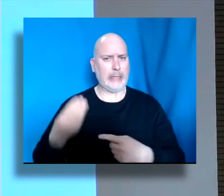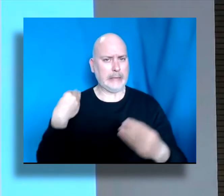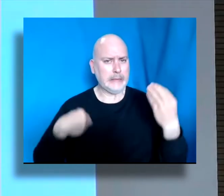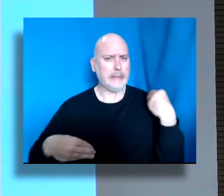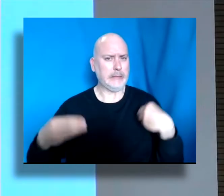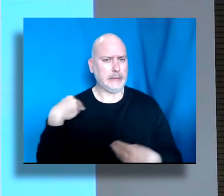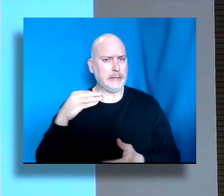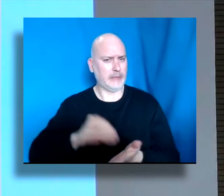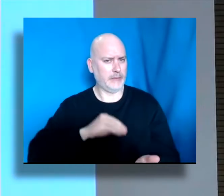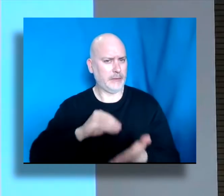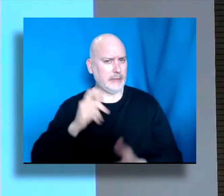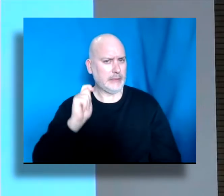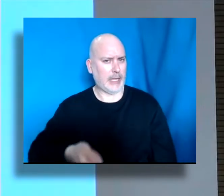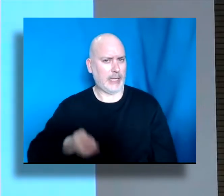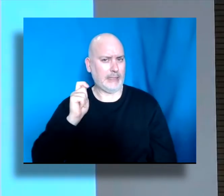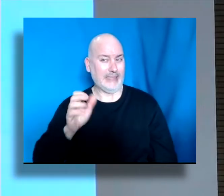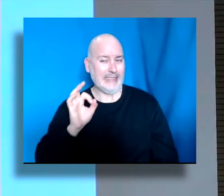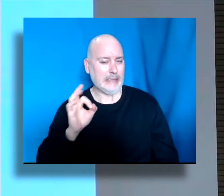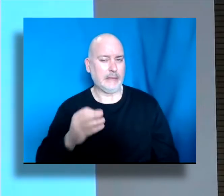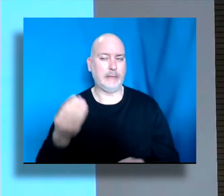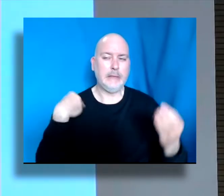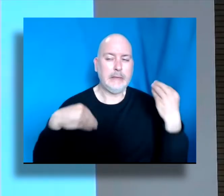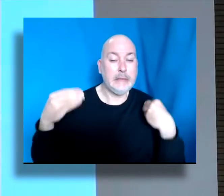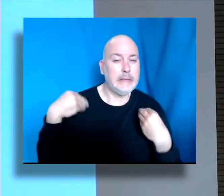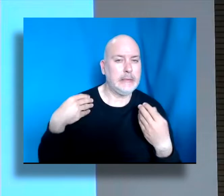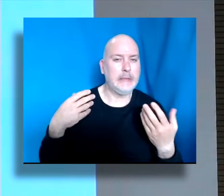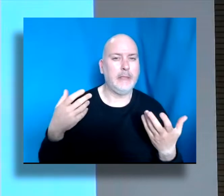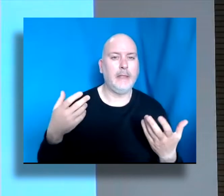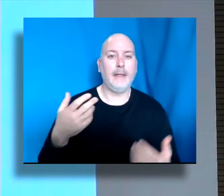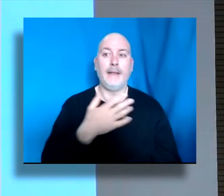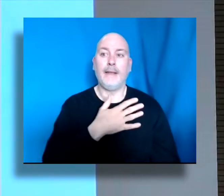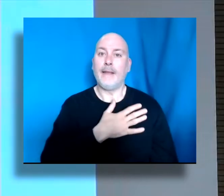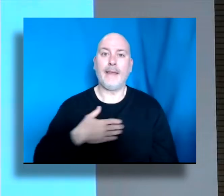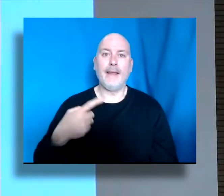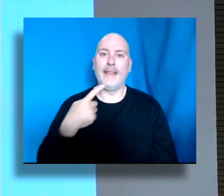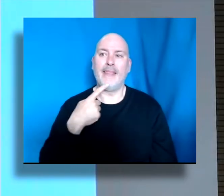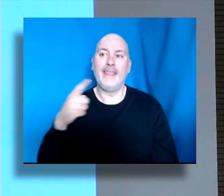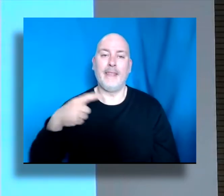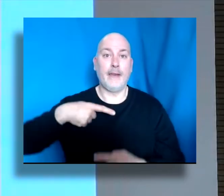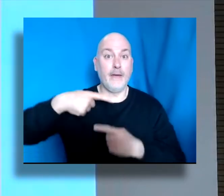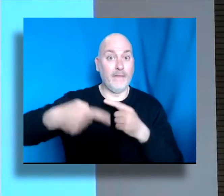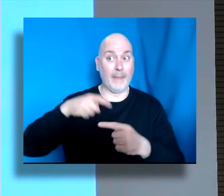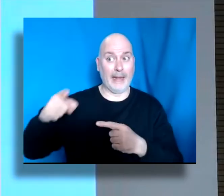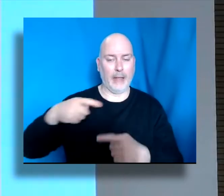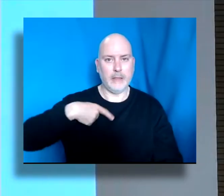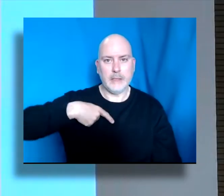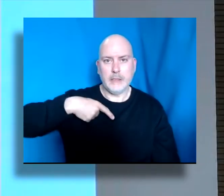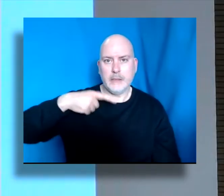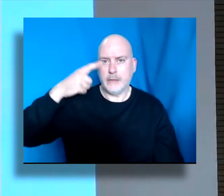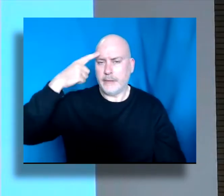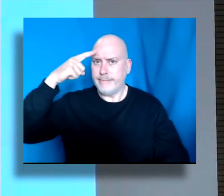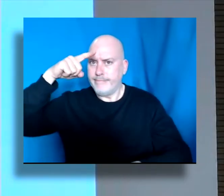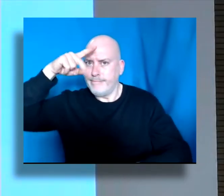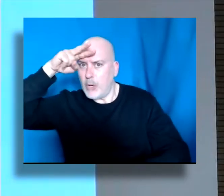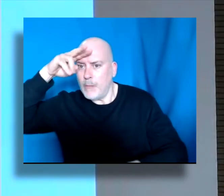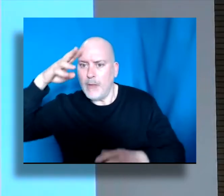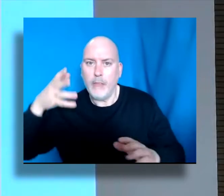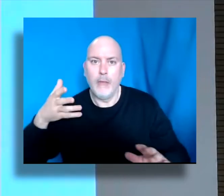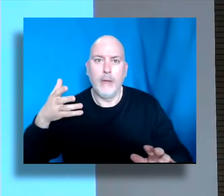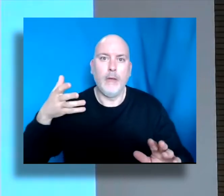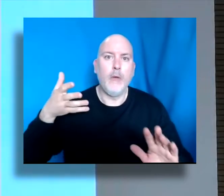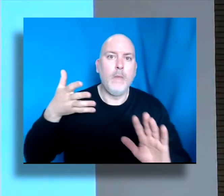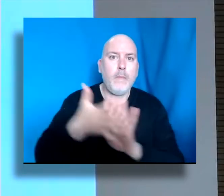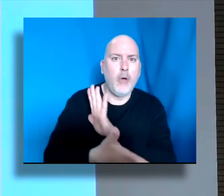de distintos canales, como es el en qué momento tienen que preocuparse ante posibles señales de alarma, ante